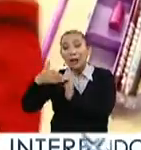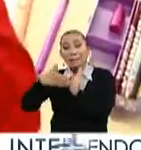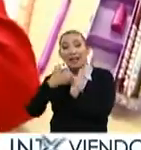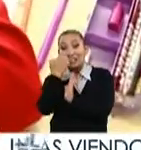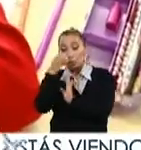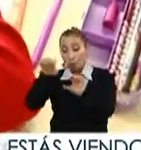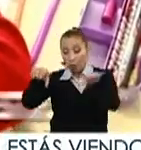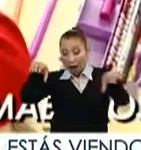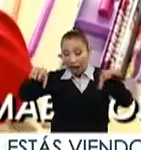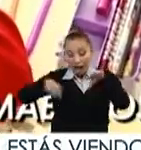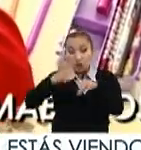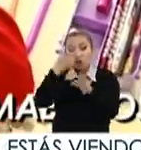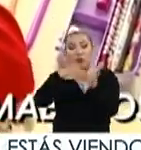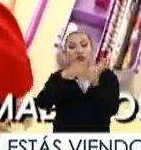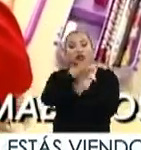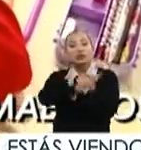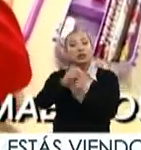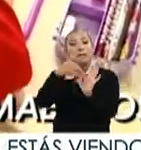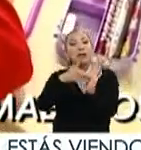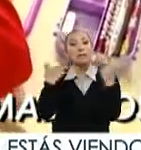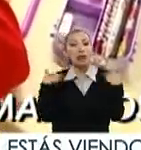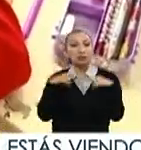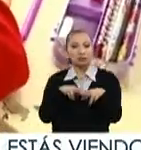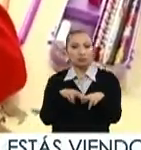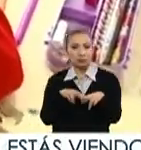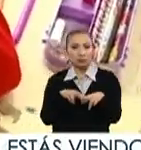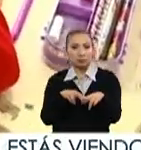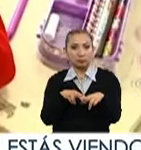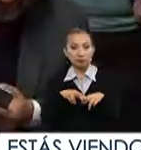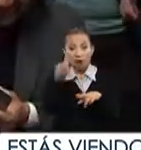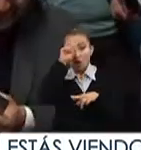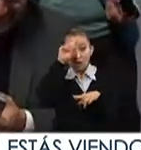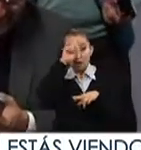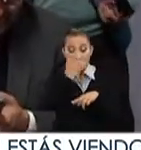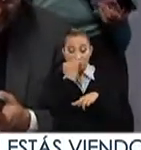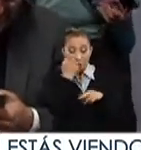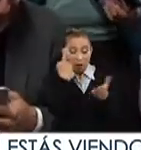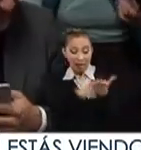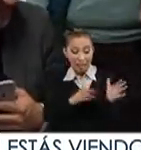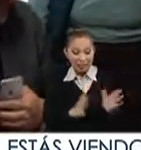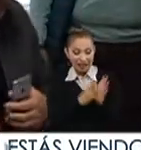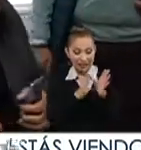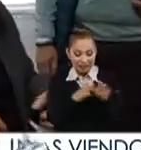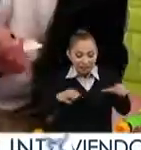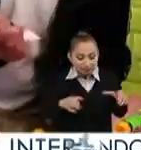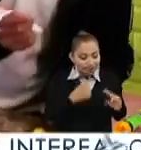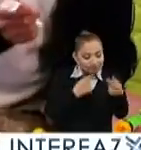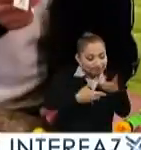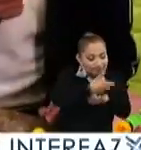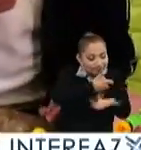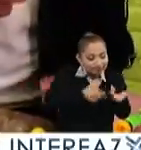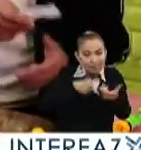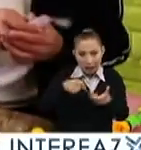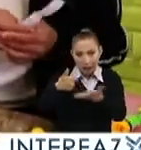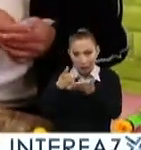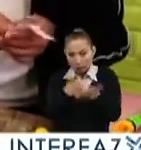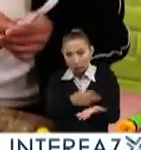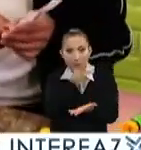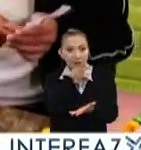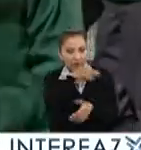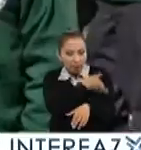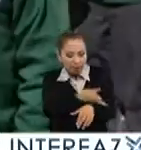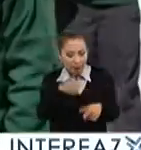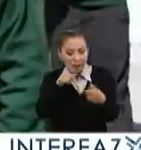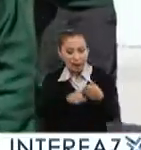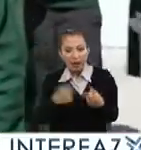260,000 escuelas y 1.200.000 maestros. Los consejos escolares de participación social, en el que colaboran padres